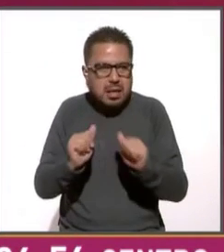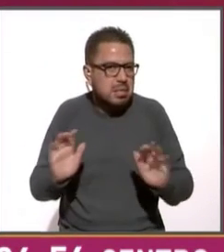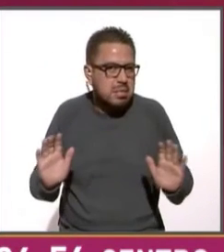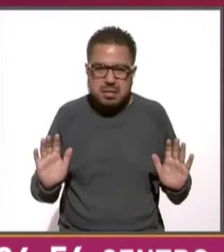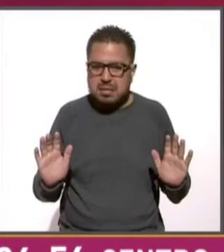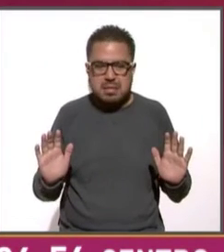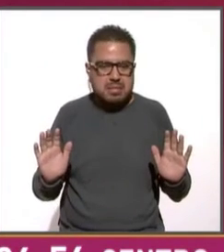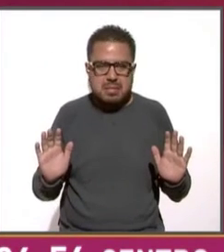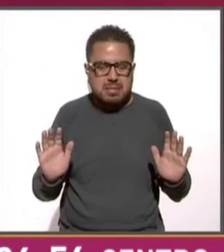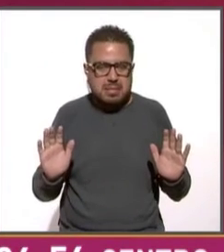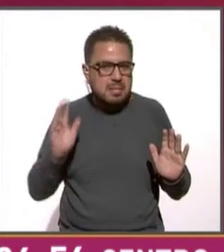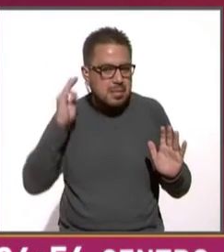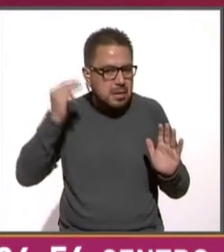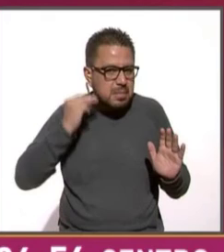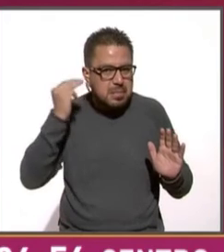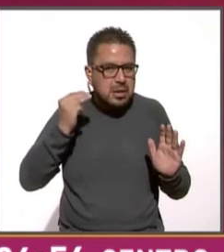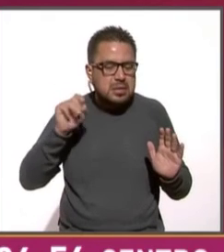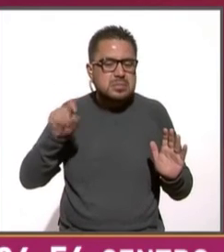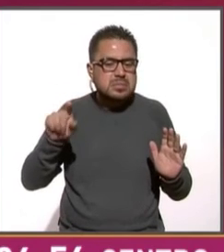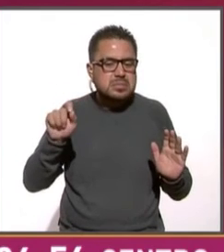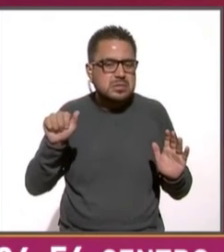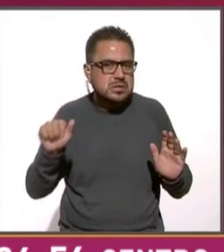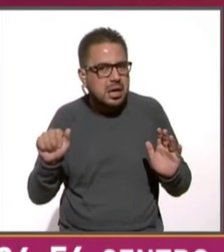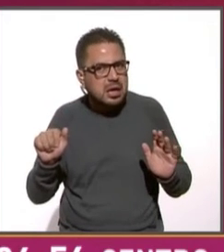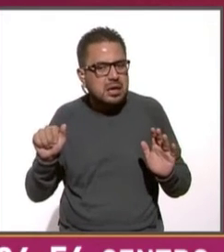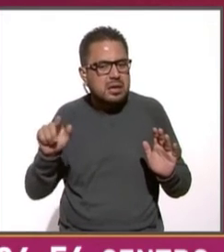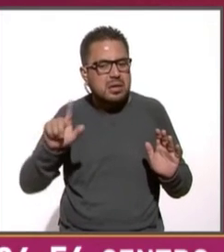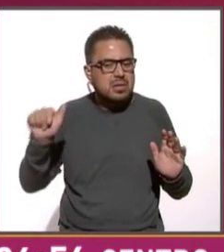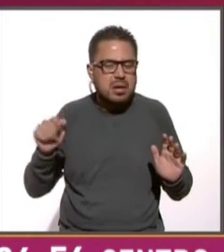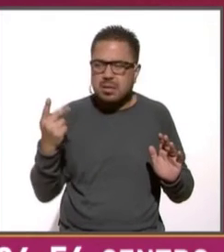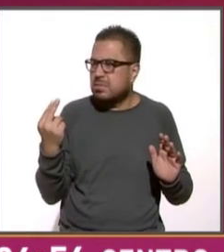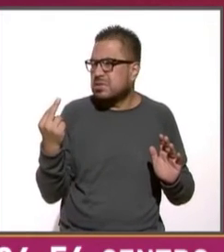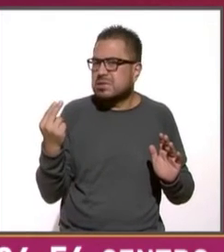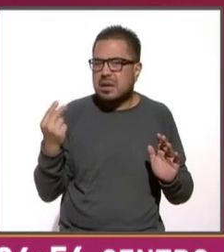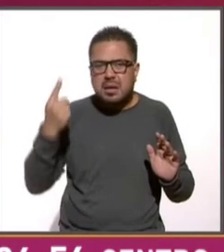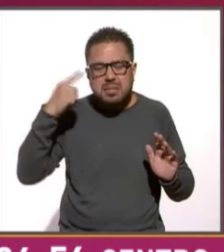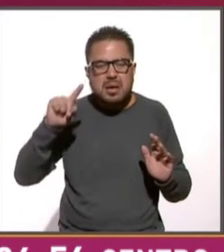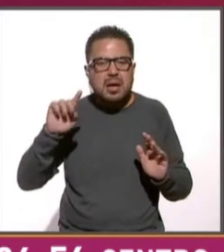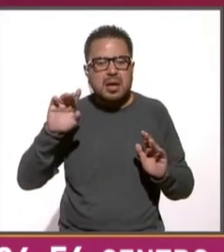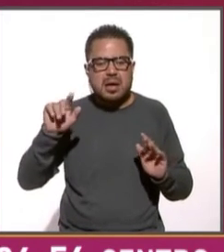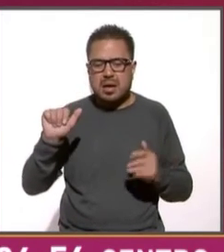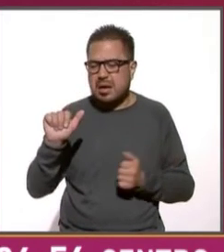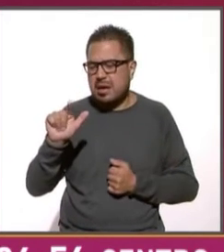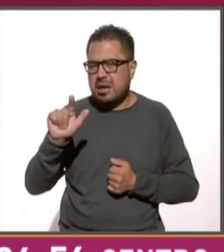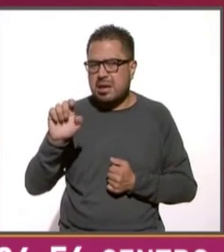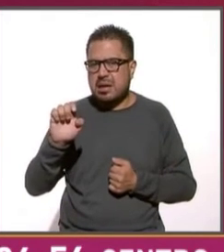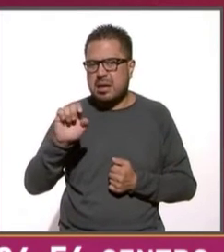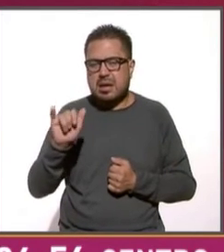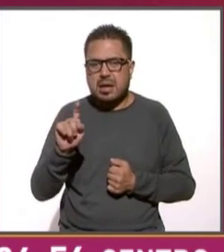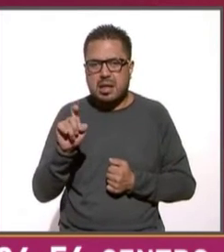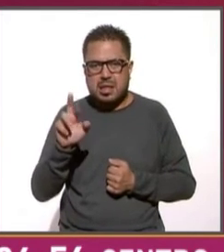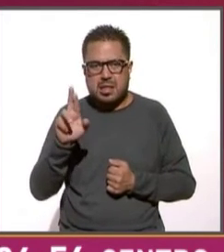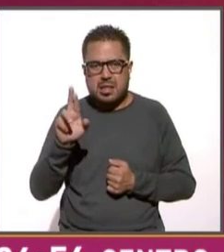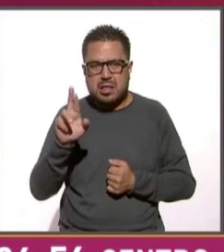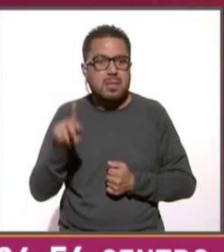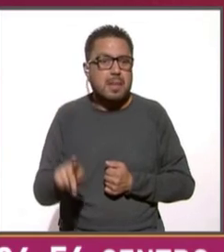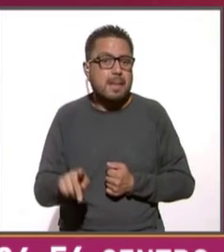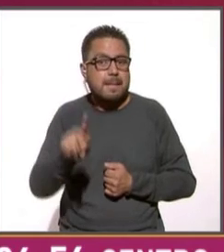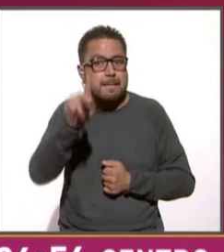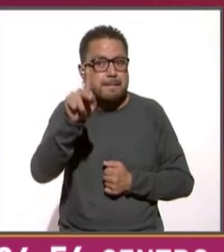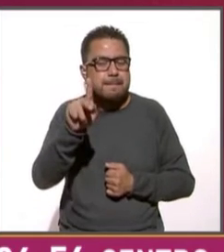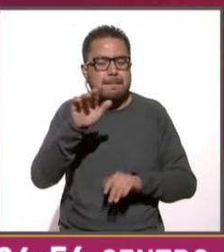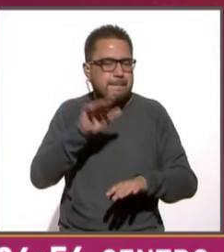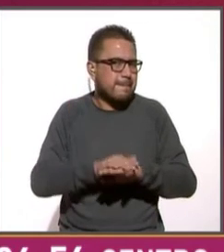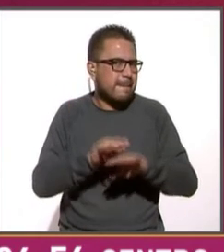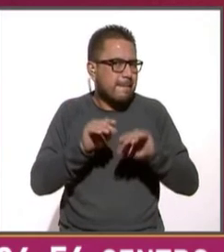¿no? Sí. En marzo me dio 26 y luego 25 para Alejandro Avilés Álvarez, pero quedaba